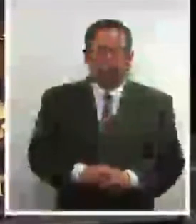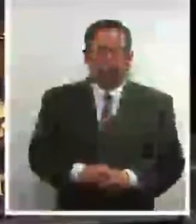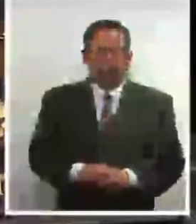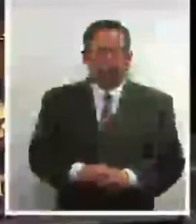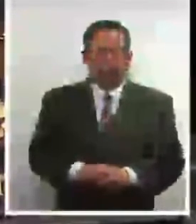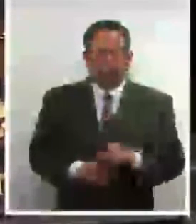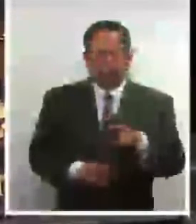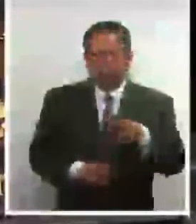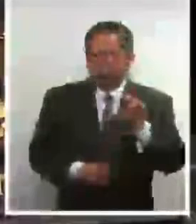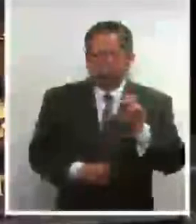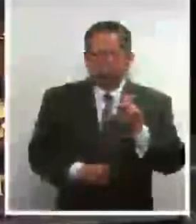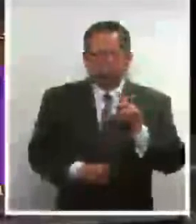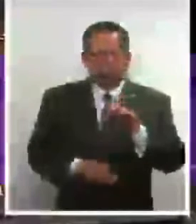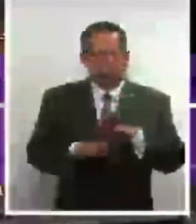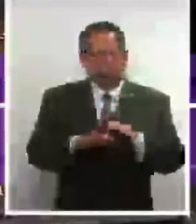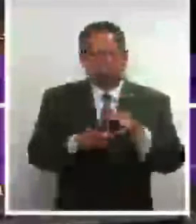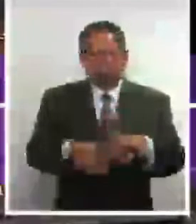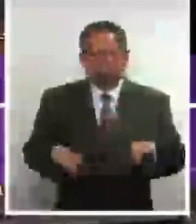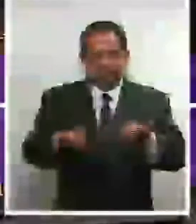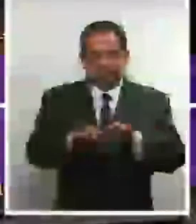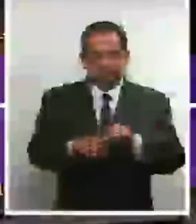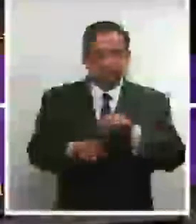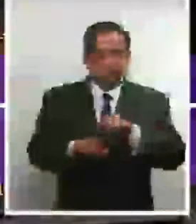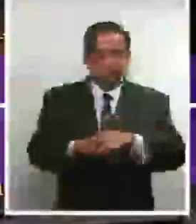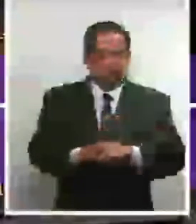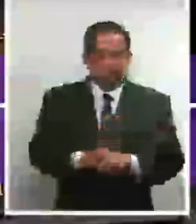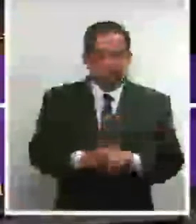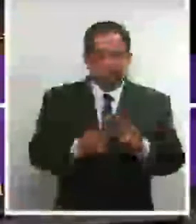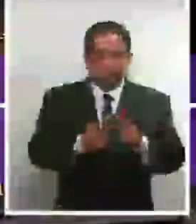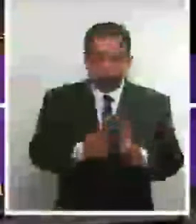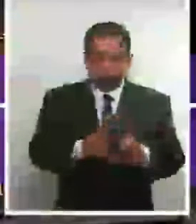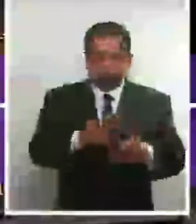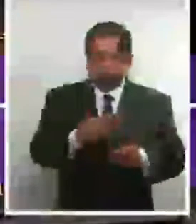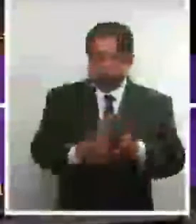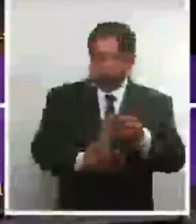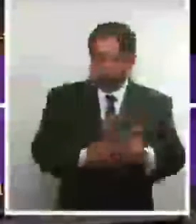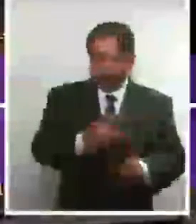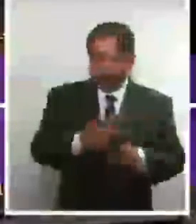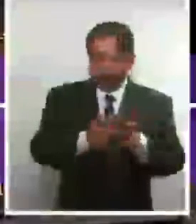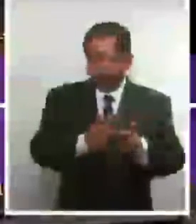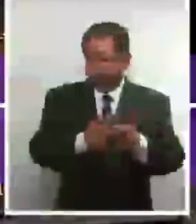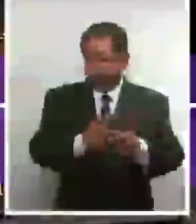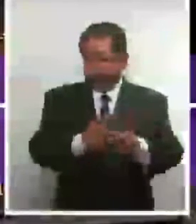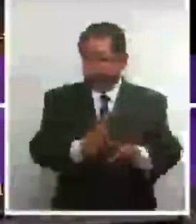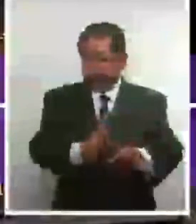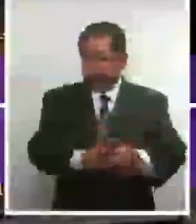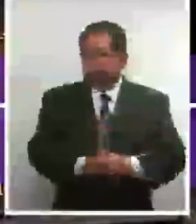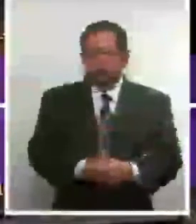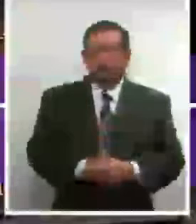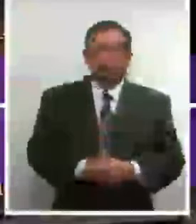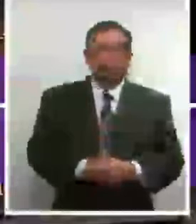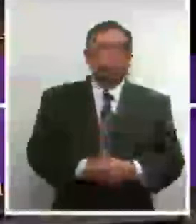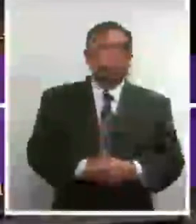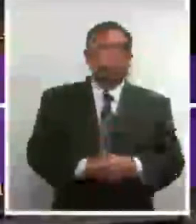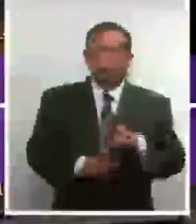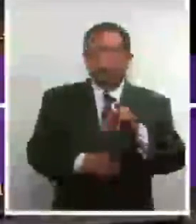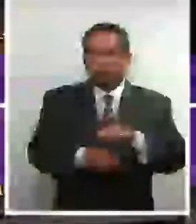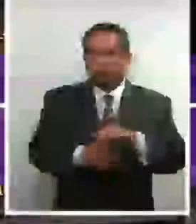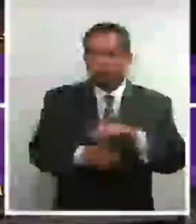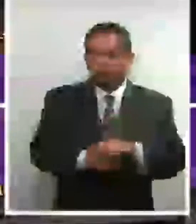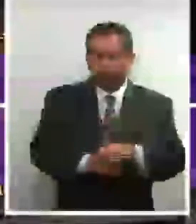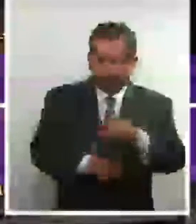reserva, pero sobre todo en un ánimo de seguir avanzando, se hace una